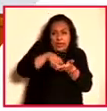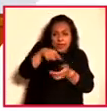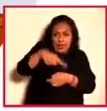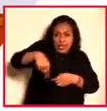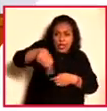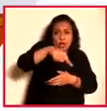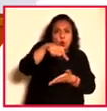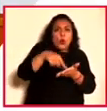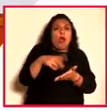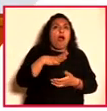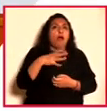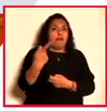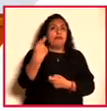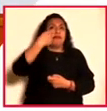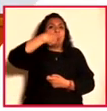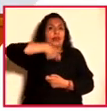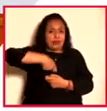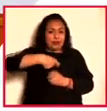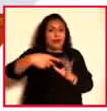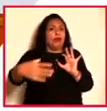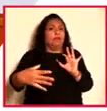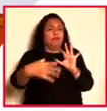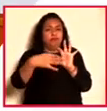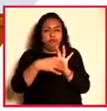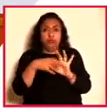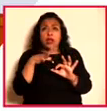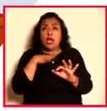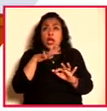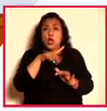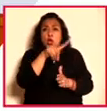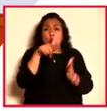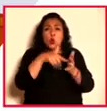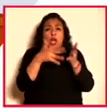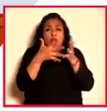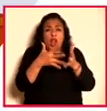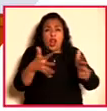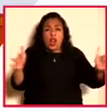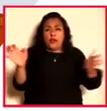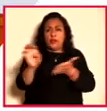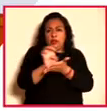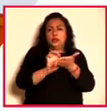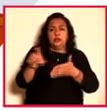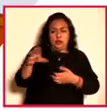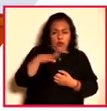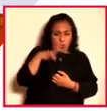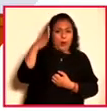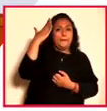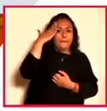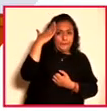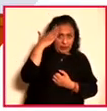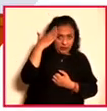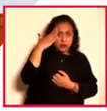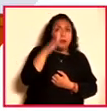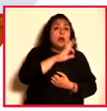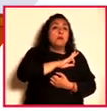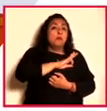nuestra identidad. Y tiene una gran explanada con un escenario principal donde podemos llevar a